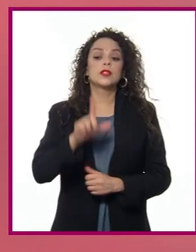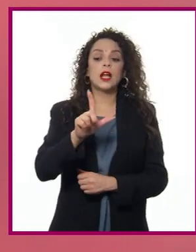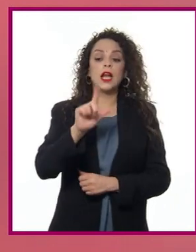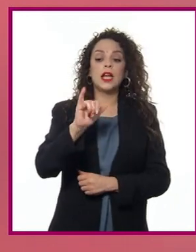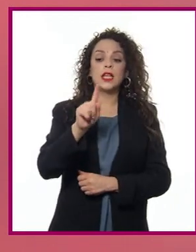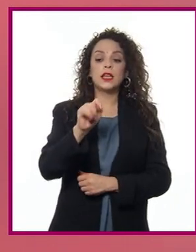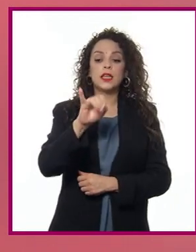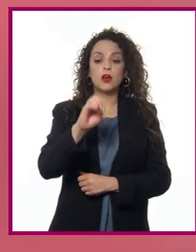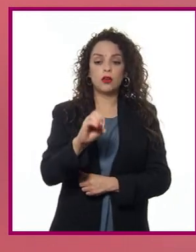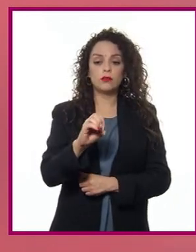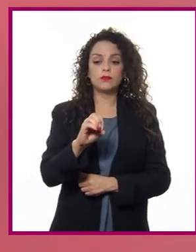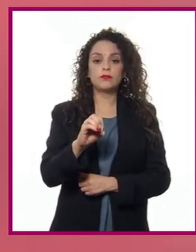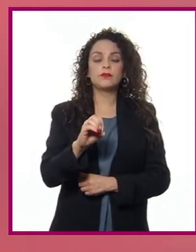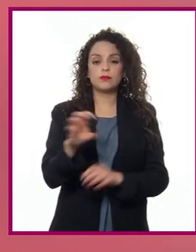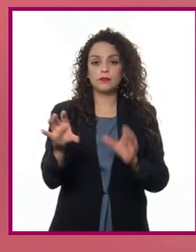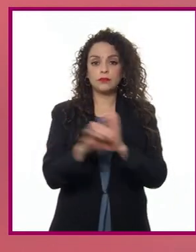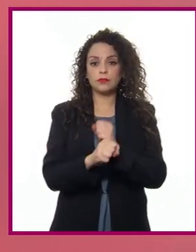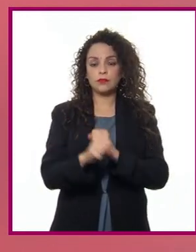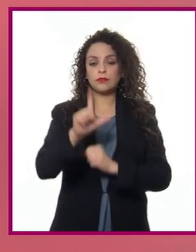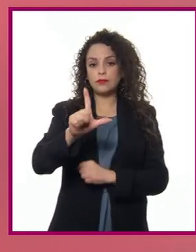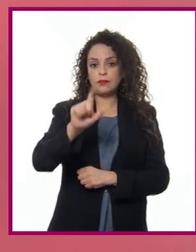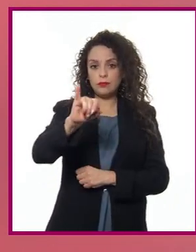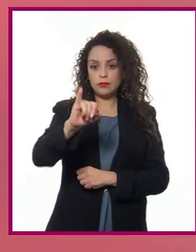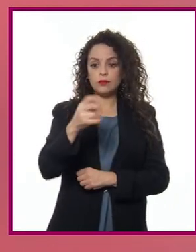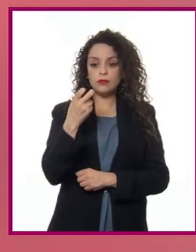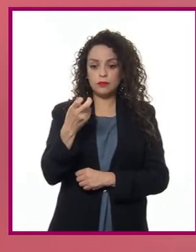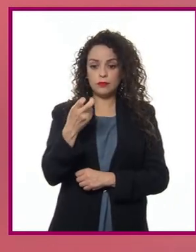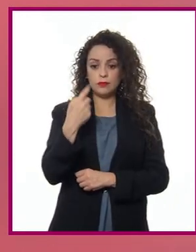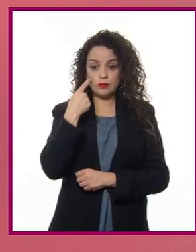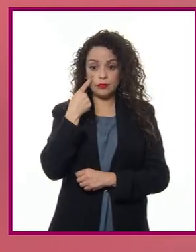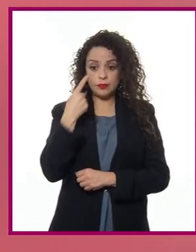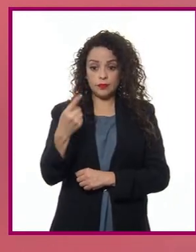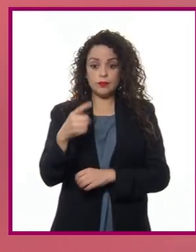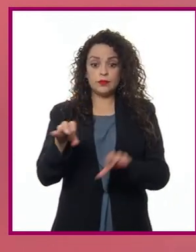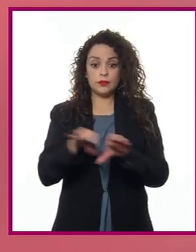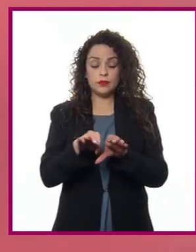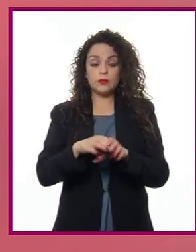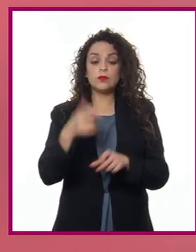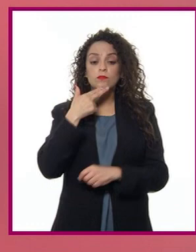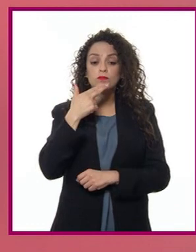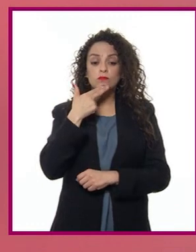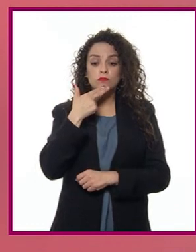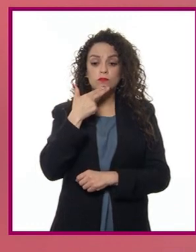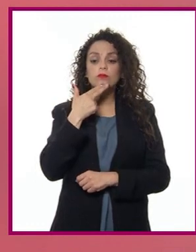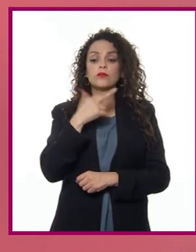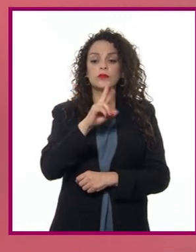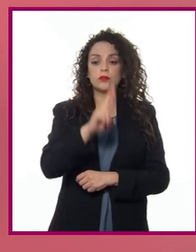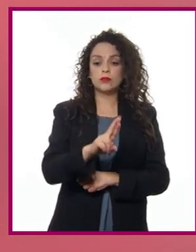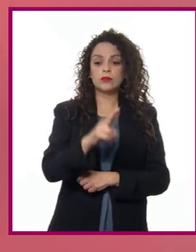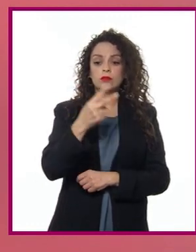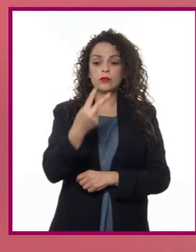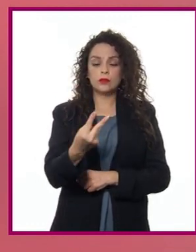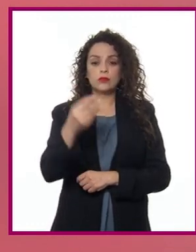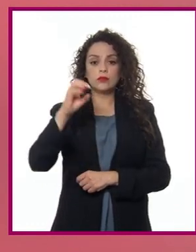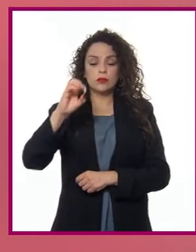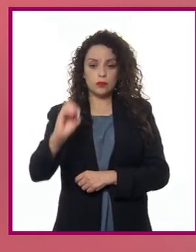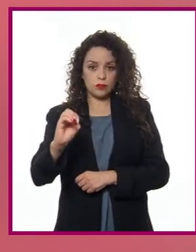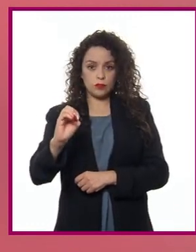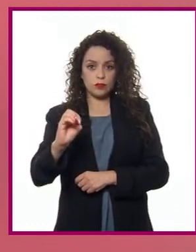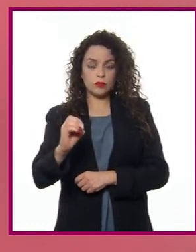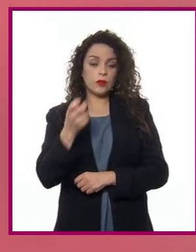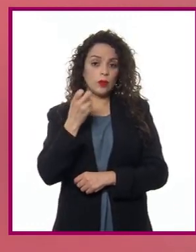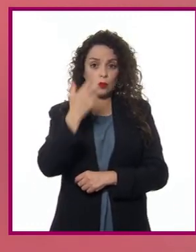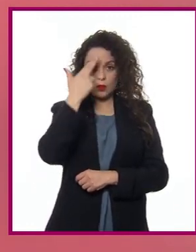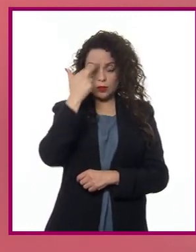litio, para formar el óxido de litio. Recuerden que la fórmula general es R2O. Por lo